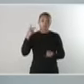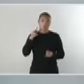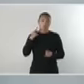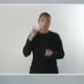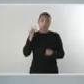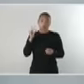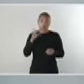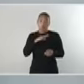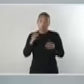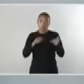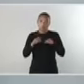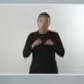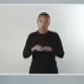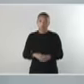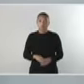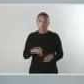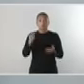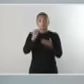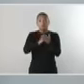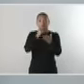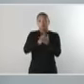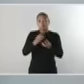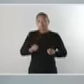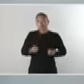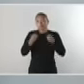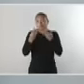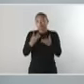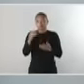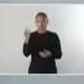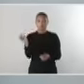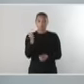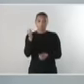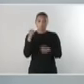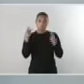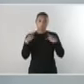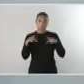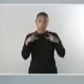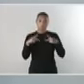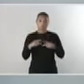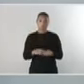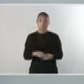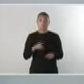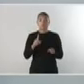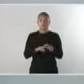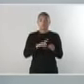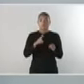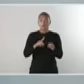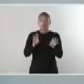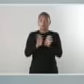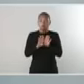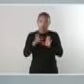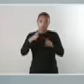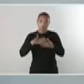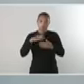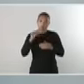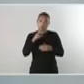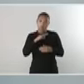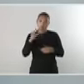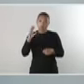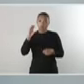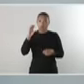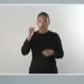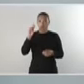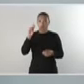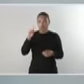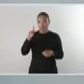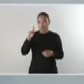le vamos a regresar el poder a la gente con la revocación de mandato para que si no les cumplo a la mitad de